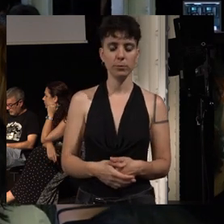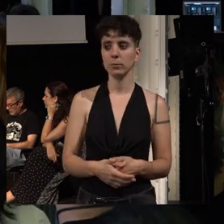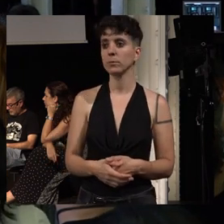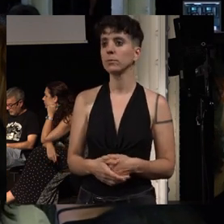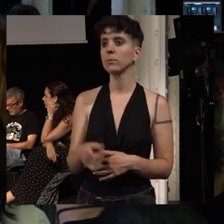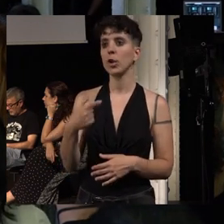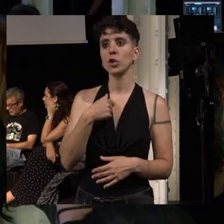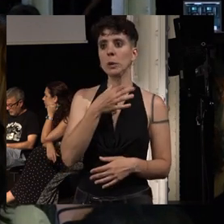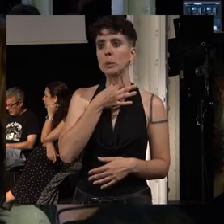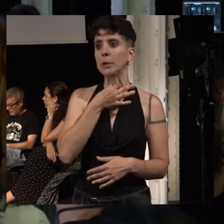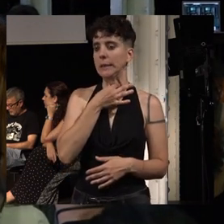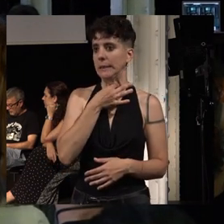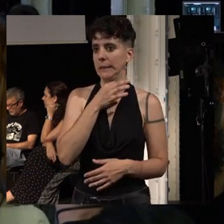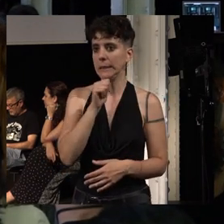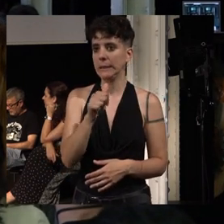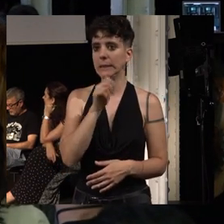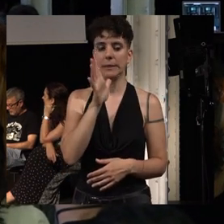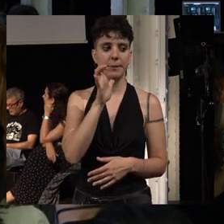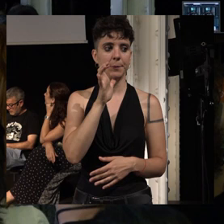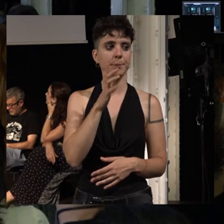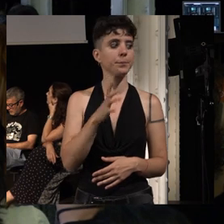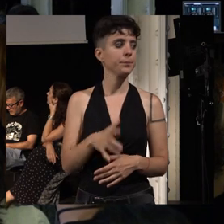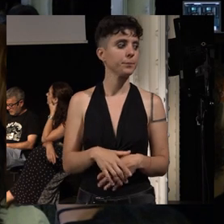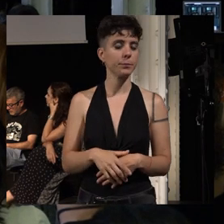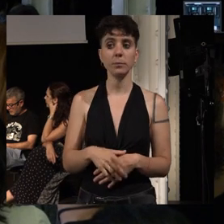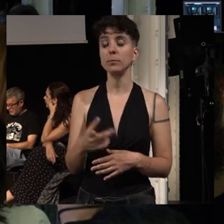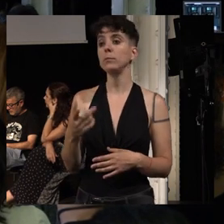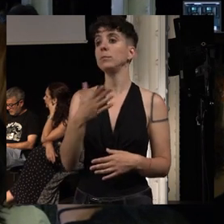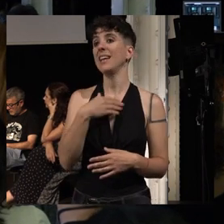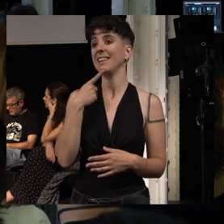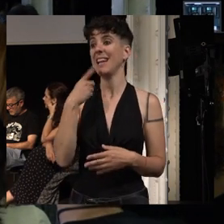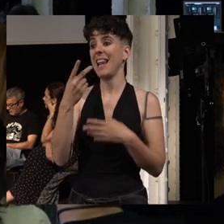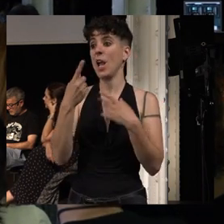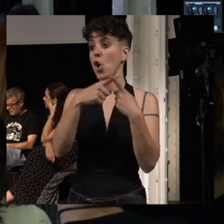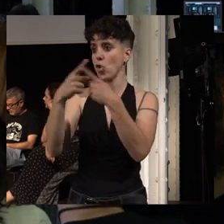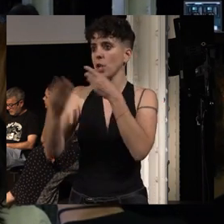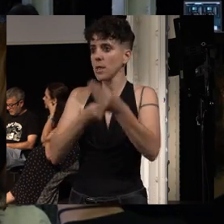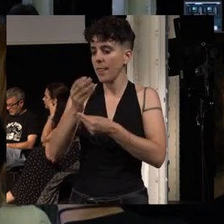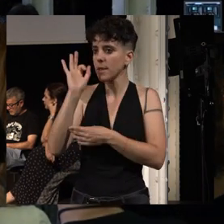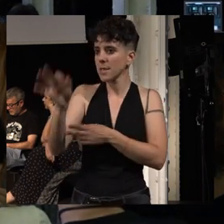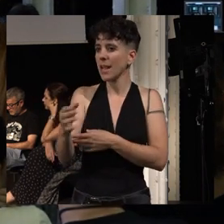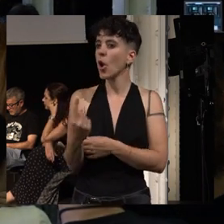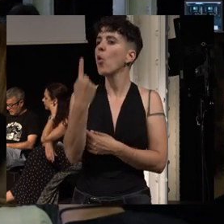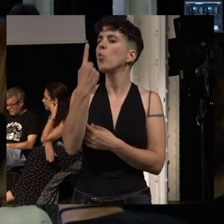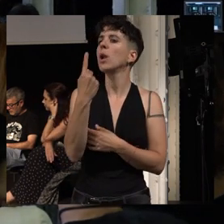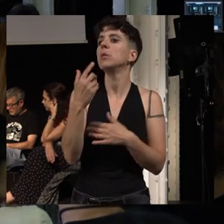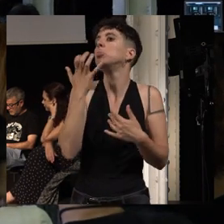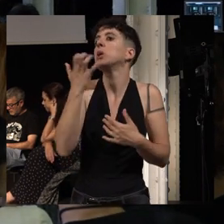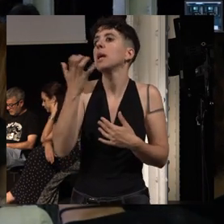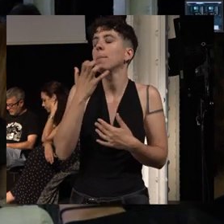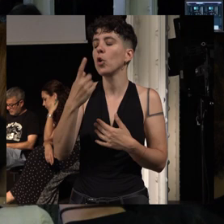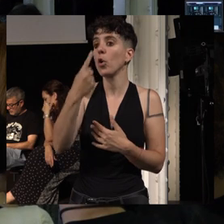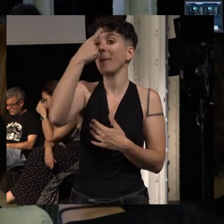Me estoy quedando sin saber, ¿eh? Bueno, es decir, hay cosas que sí que deben hacer, ¿no? Y una de ellas yo creo que es tomar conciencia de que no todas las